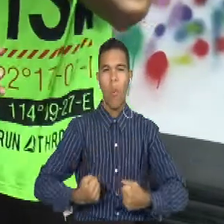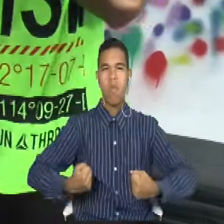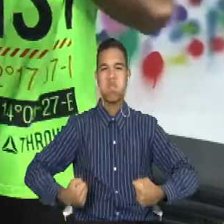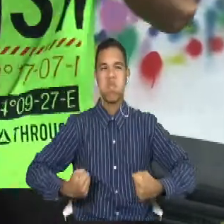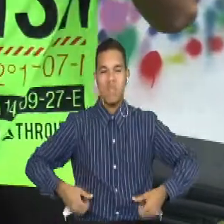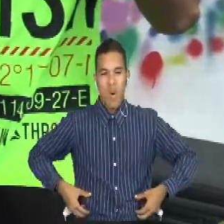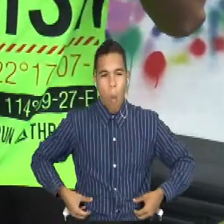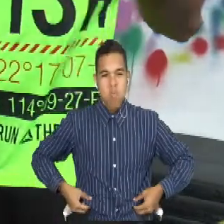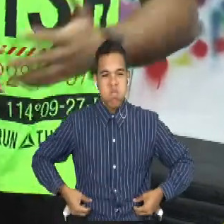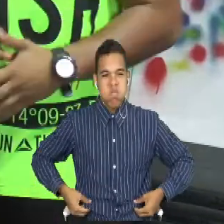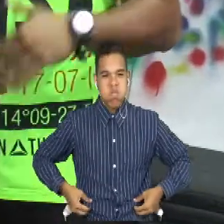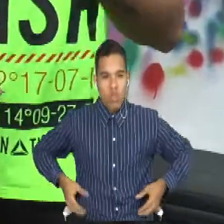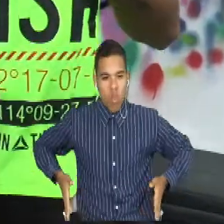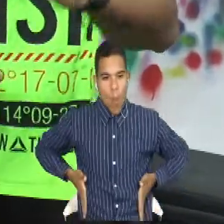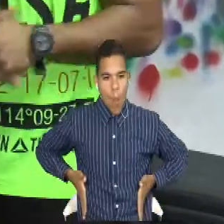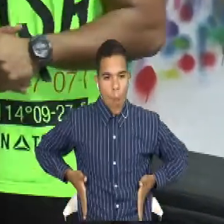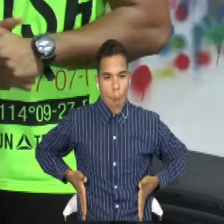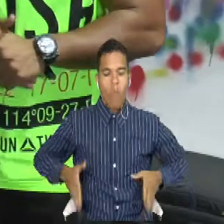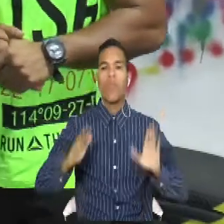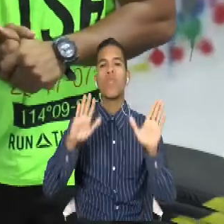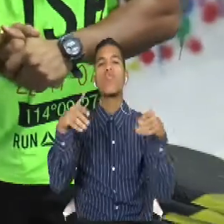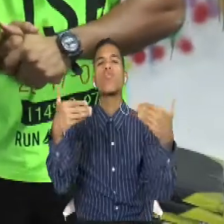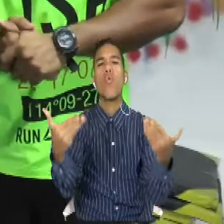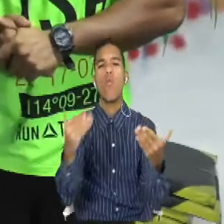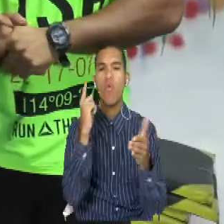gorditos, para fortalecer y tonificar